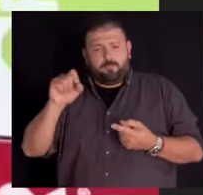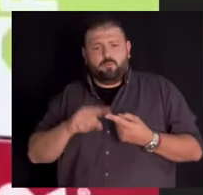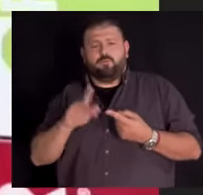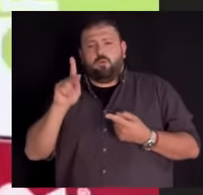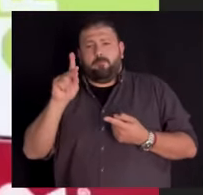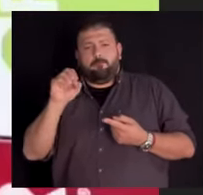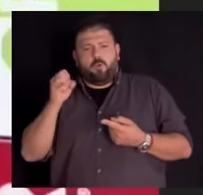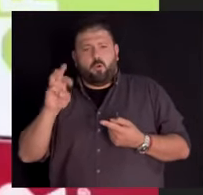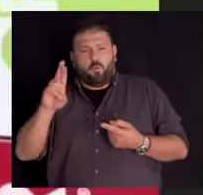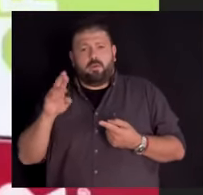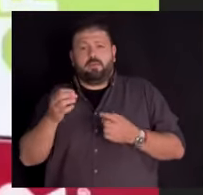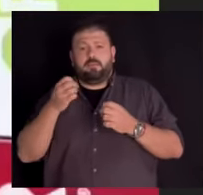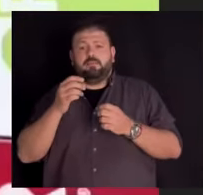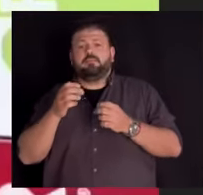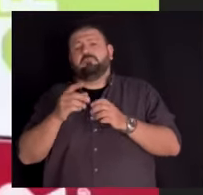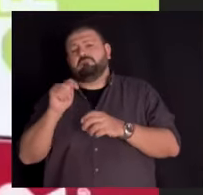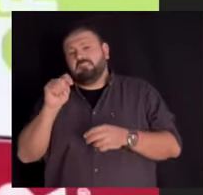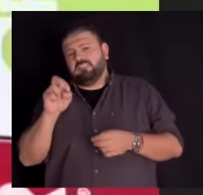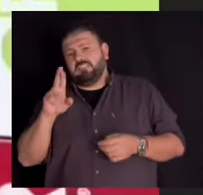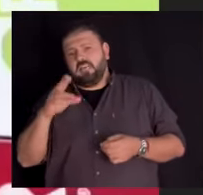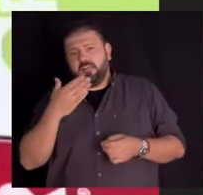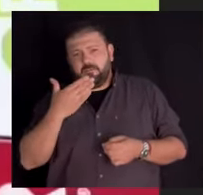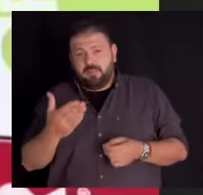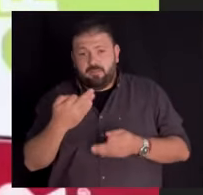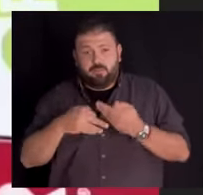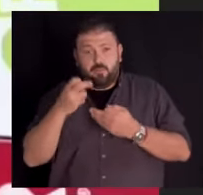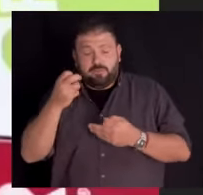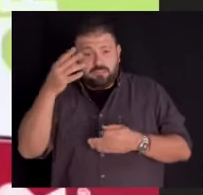Fluye. ¡Wow! Un producto maravilloso,